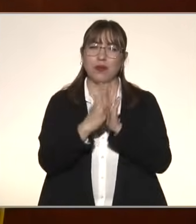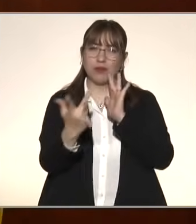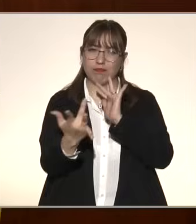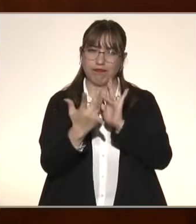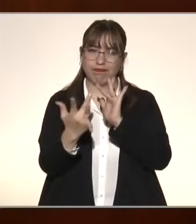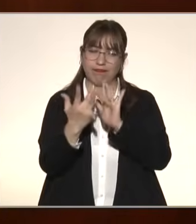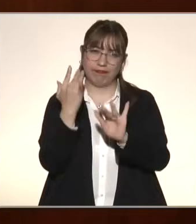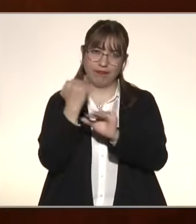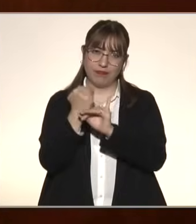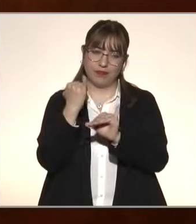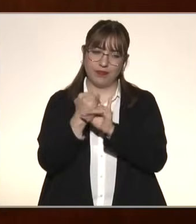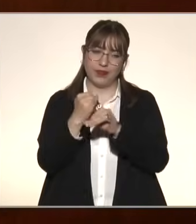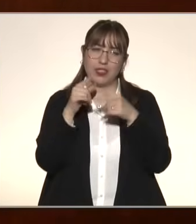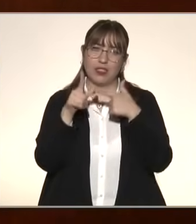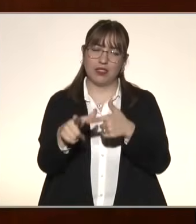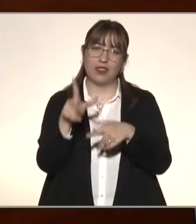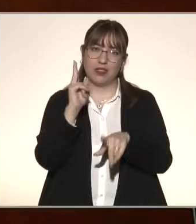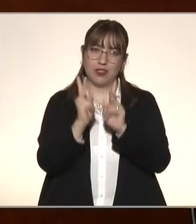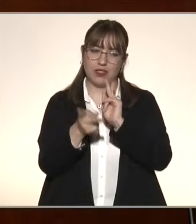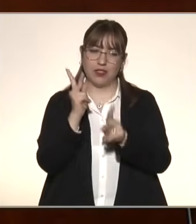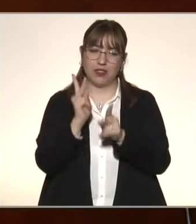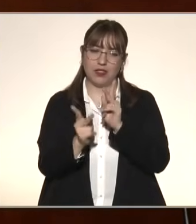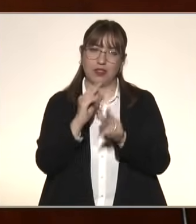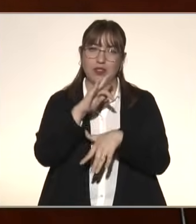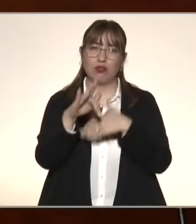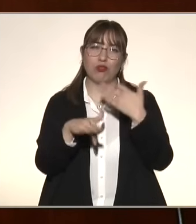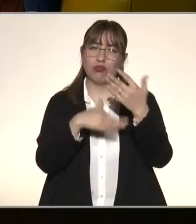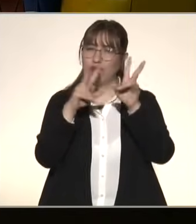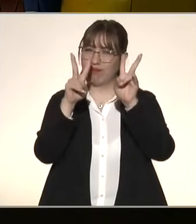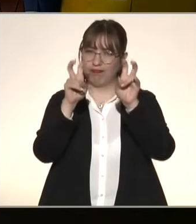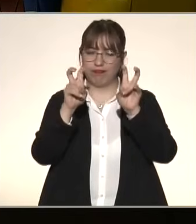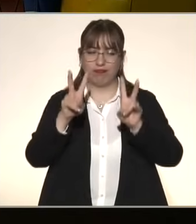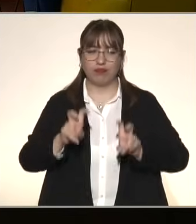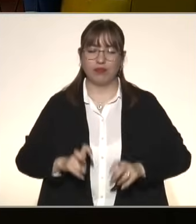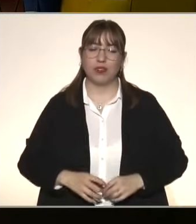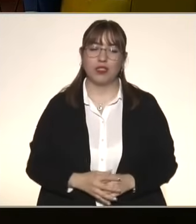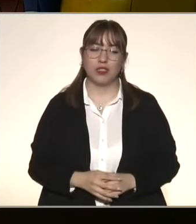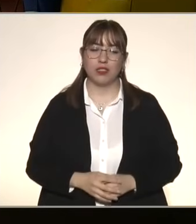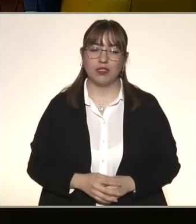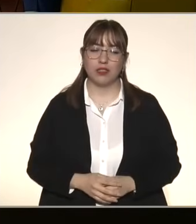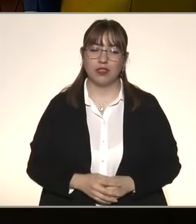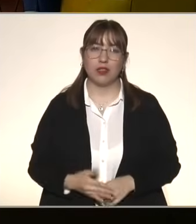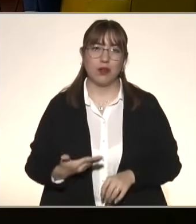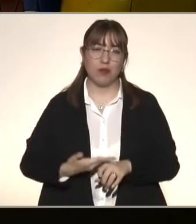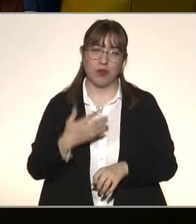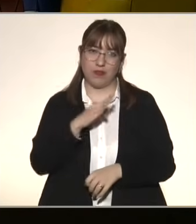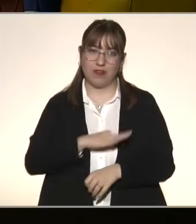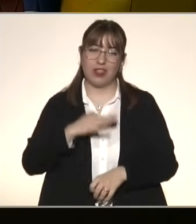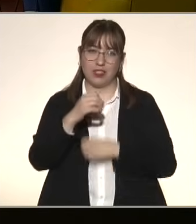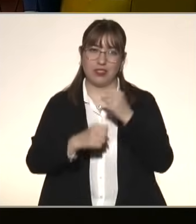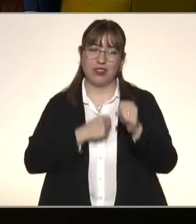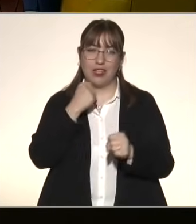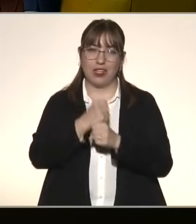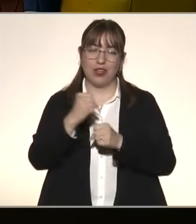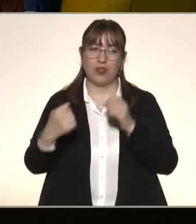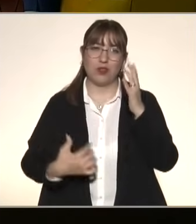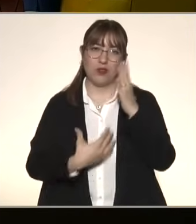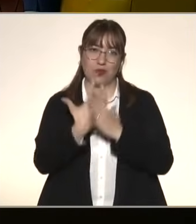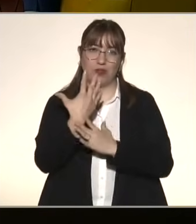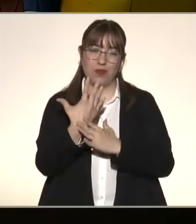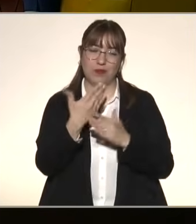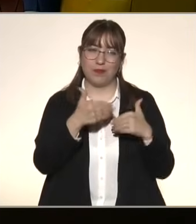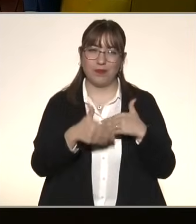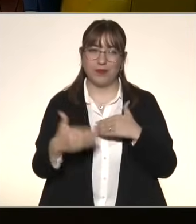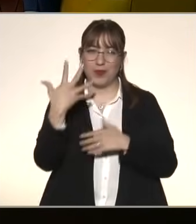en redes sociales para seguir platicando de este y todos los temas. Muy feliz Año Nuevo. Que pasen hermosísimos